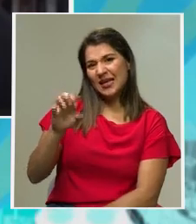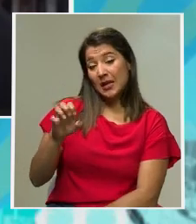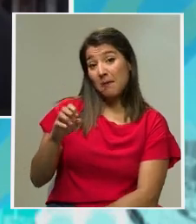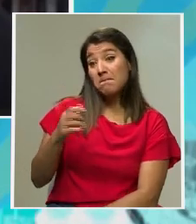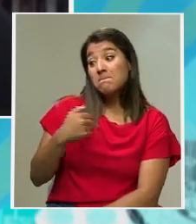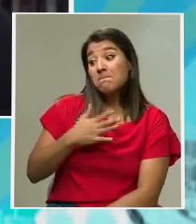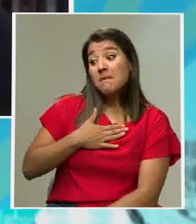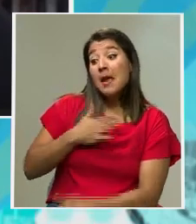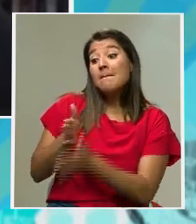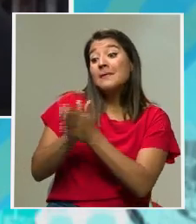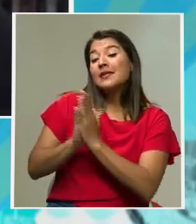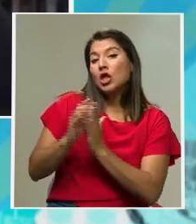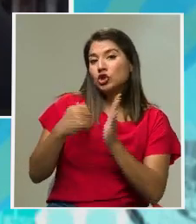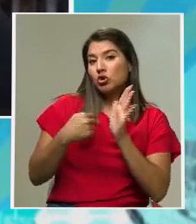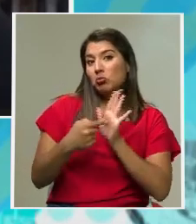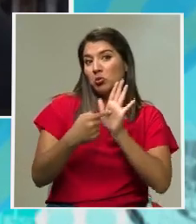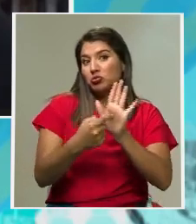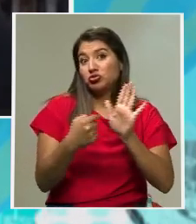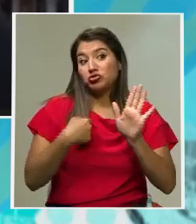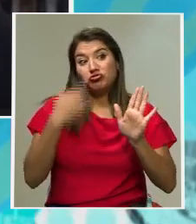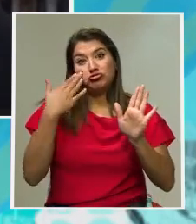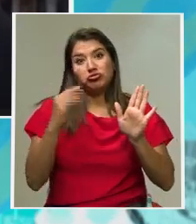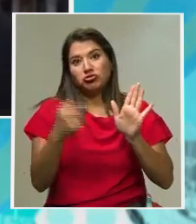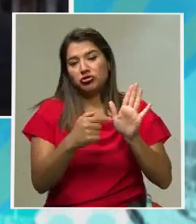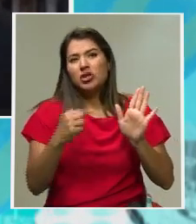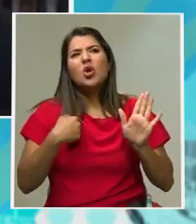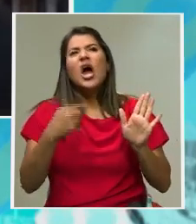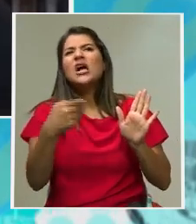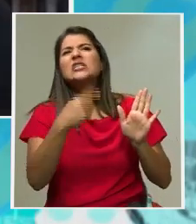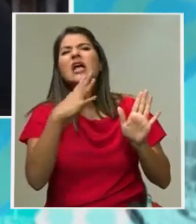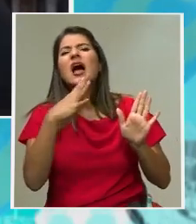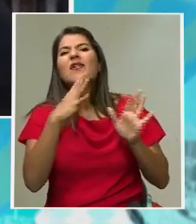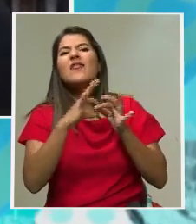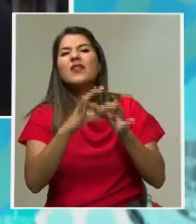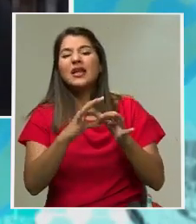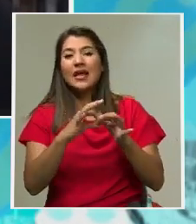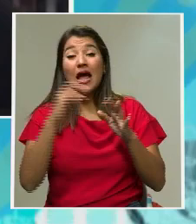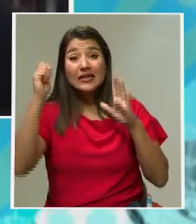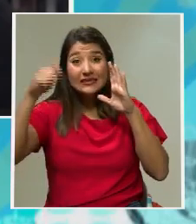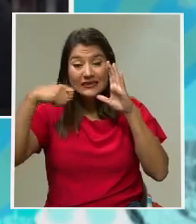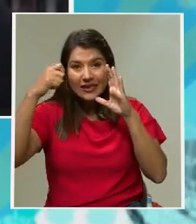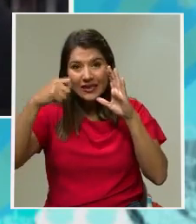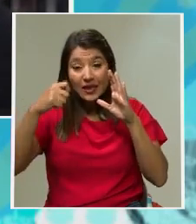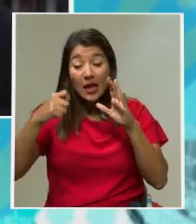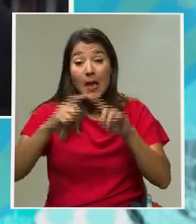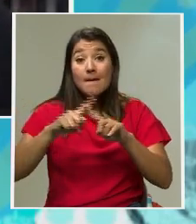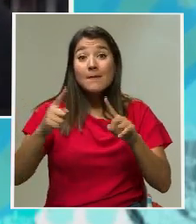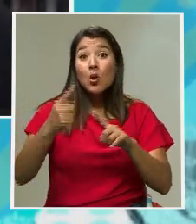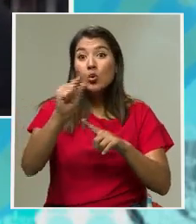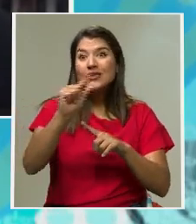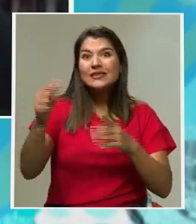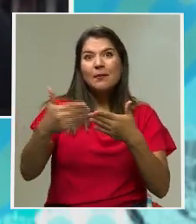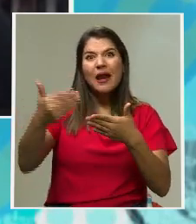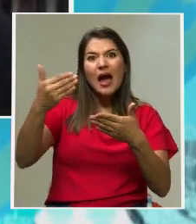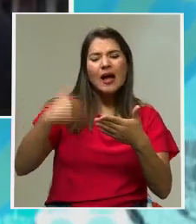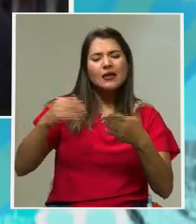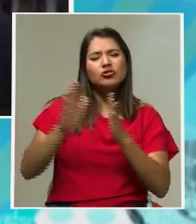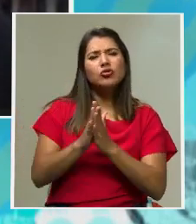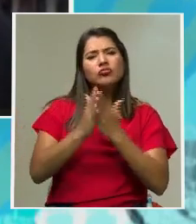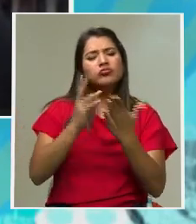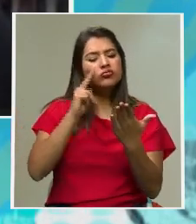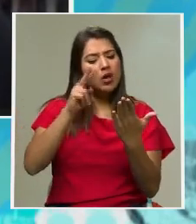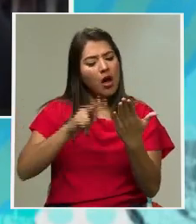la cosa. Yo dije, sí, creí que era de cine, y cuando me enfrento una semana antes, veo que